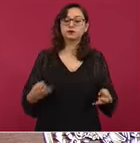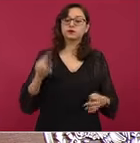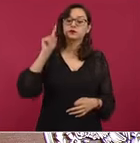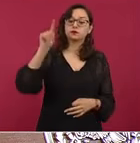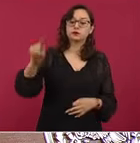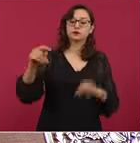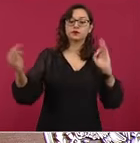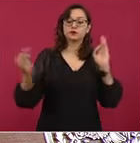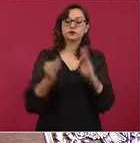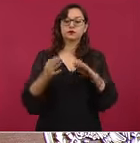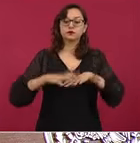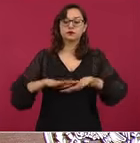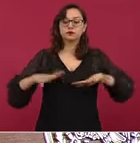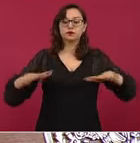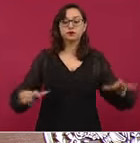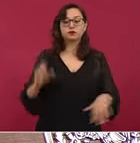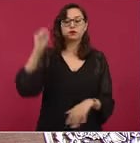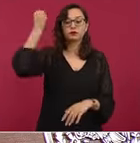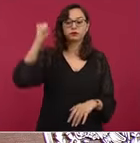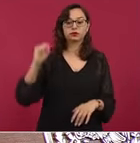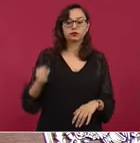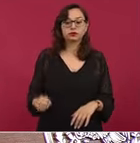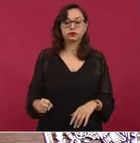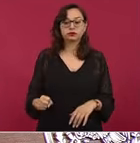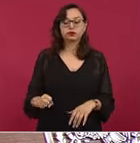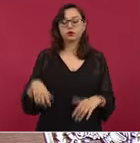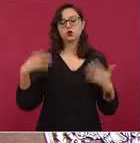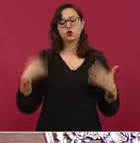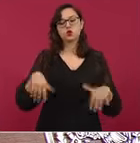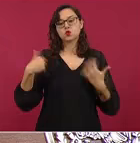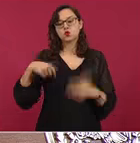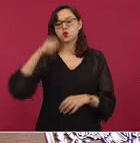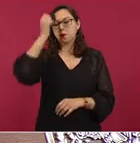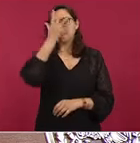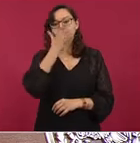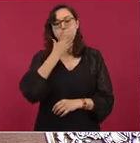de Sinaloa, que es un paraíso.